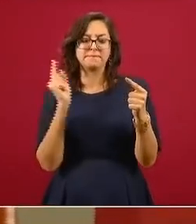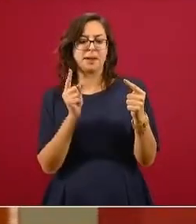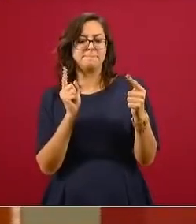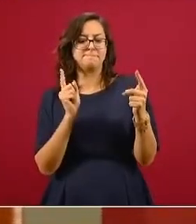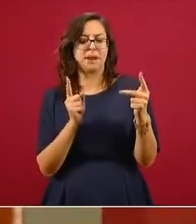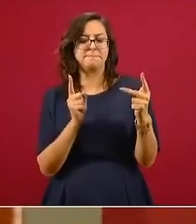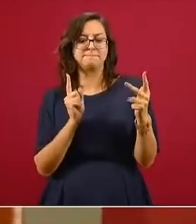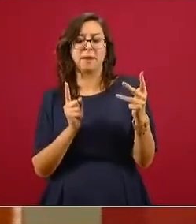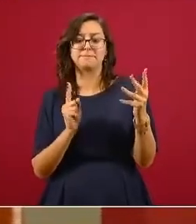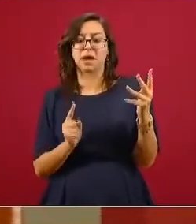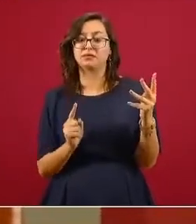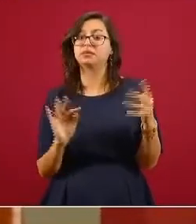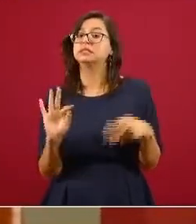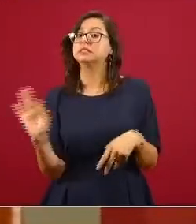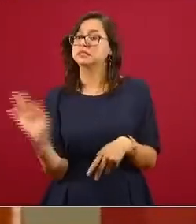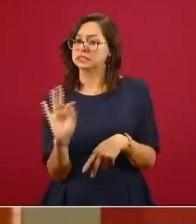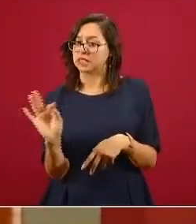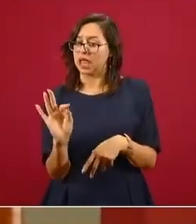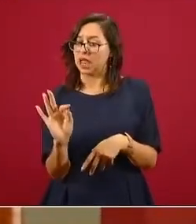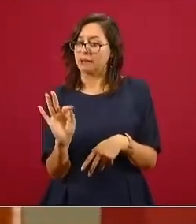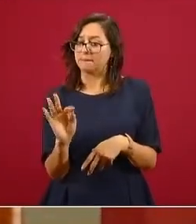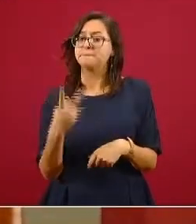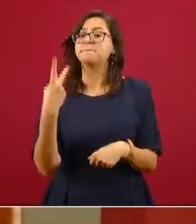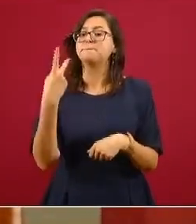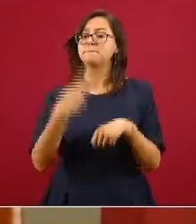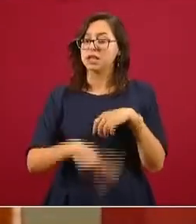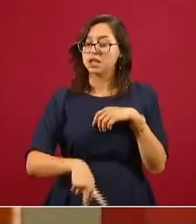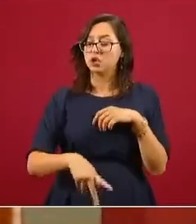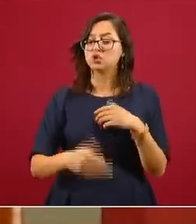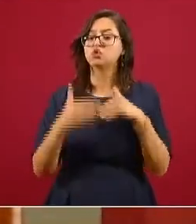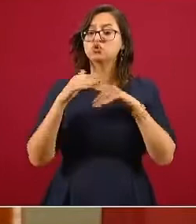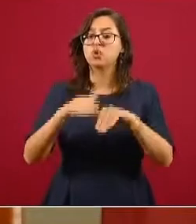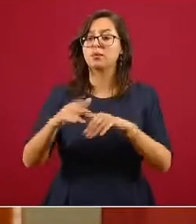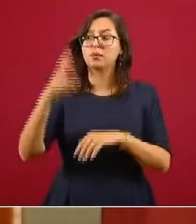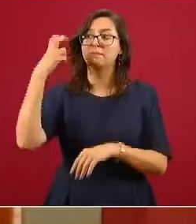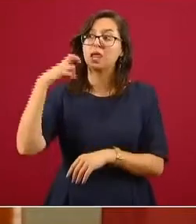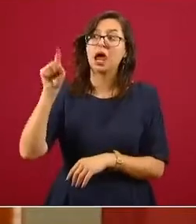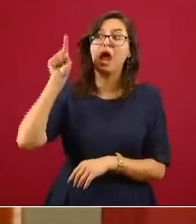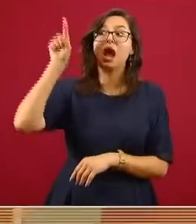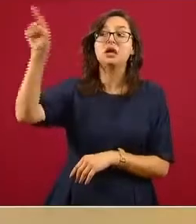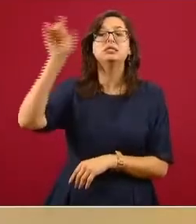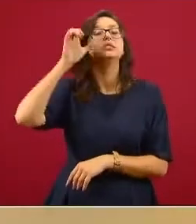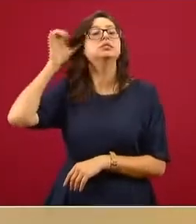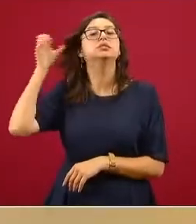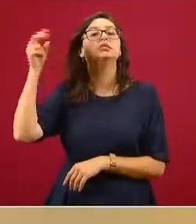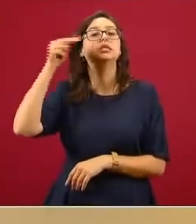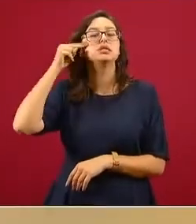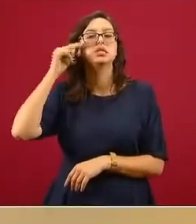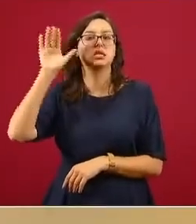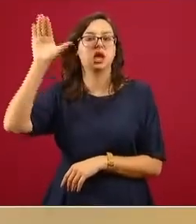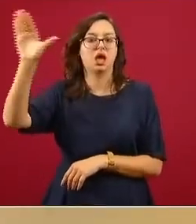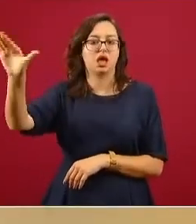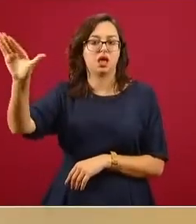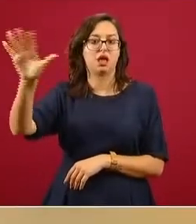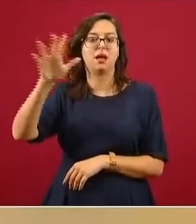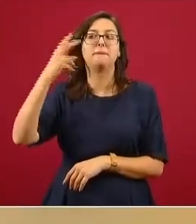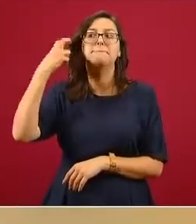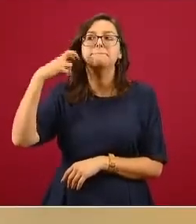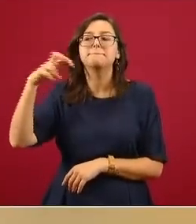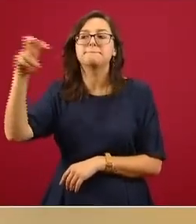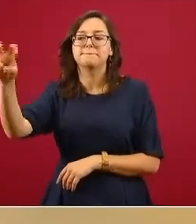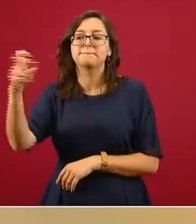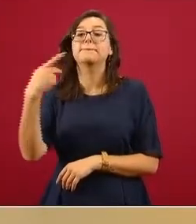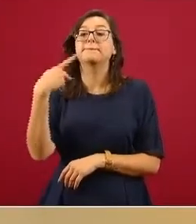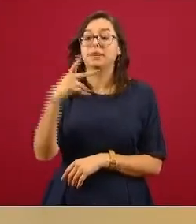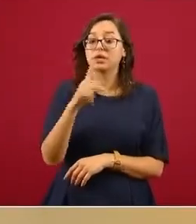los elementos de riesgo en su momento respecto a viajar a la región relevante. Pero también algunas características que